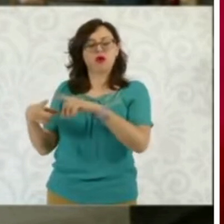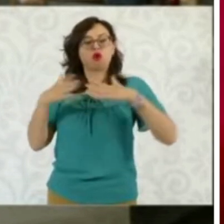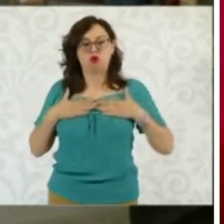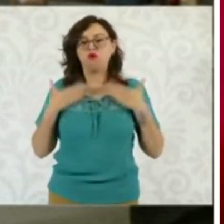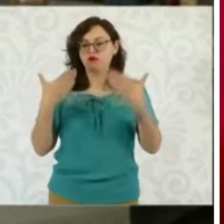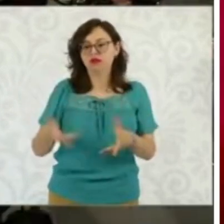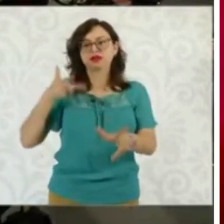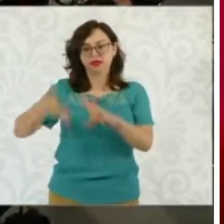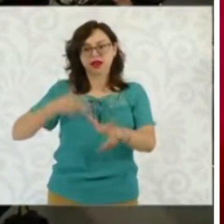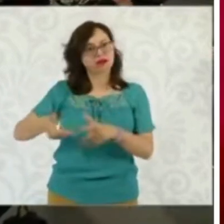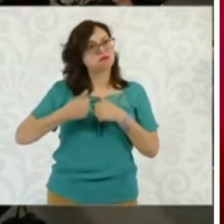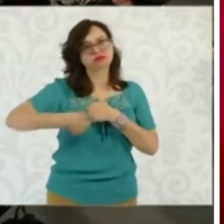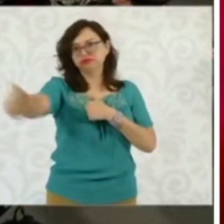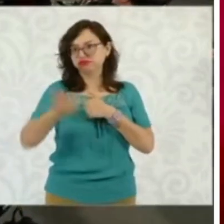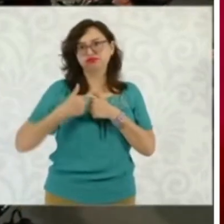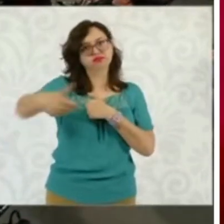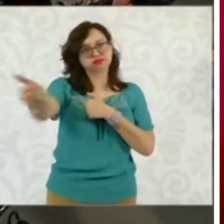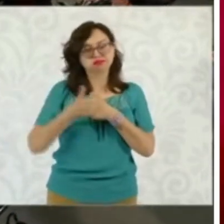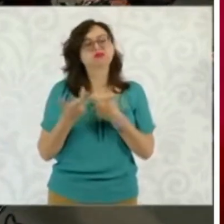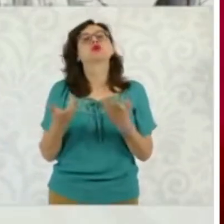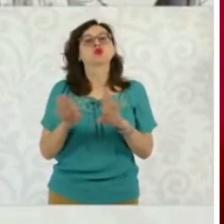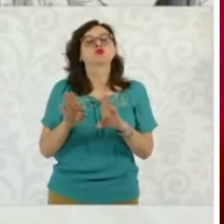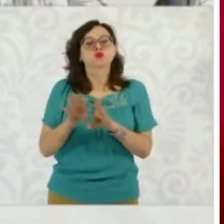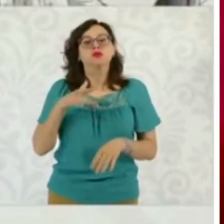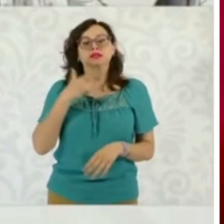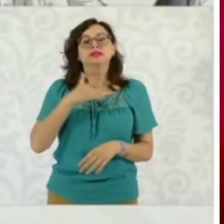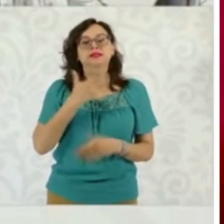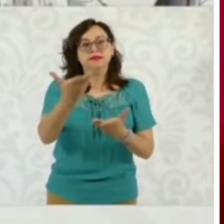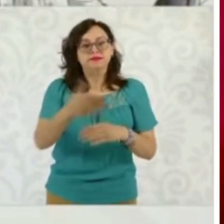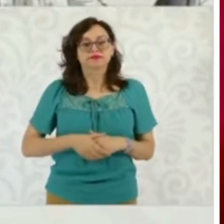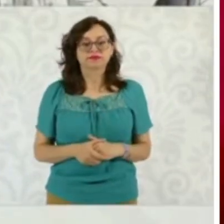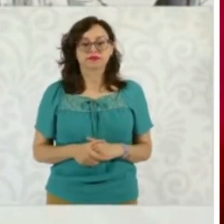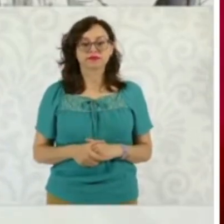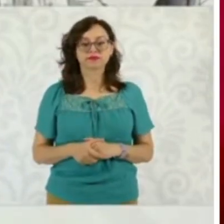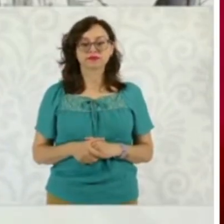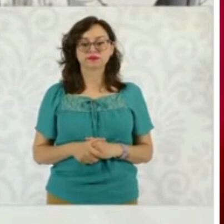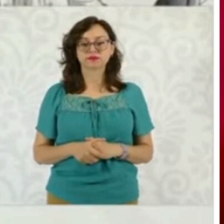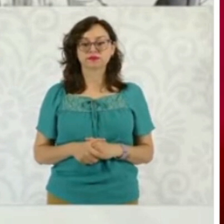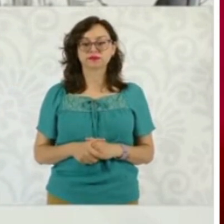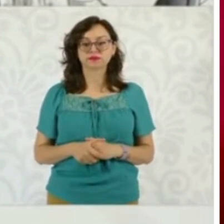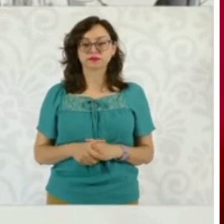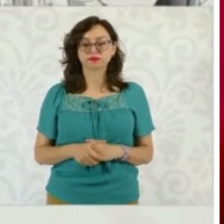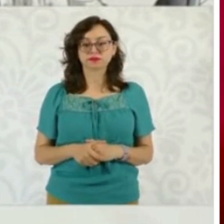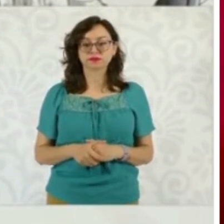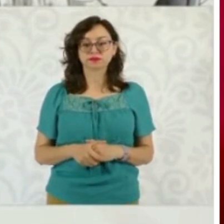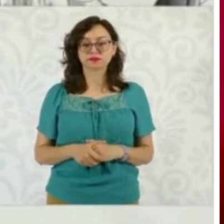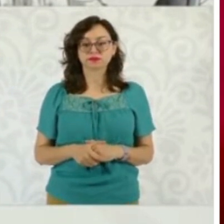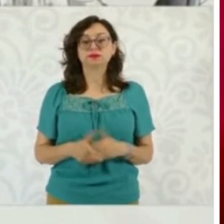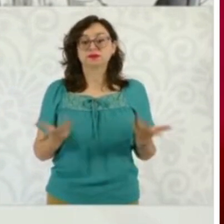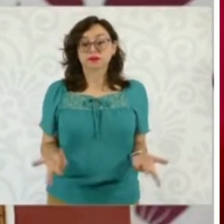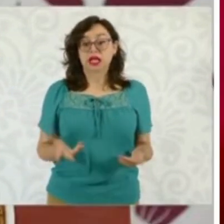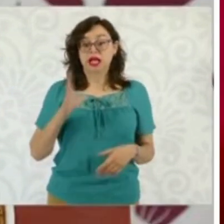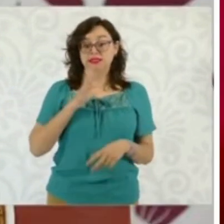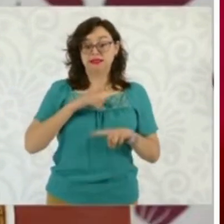en este corredor. Sí, el corredor interoceánico consiste en la línea principal de Salina Cruz